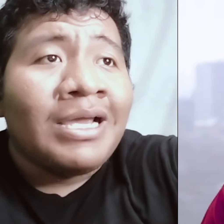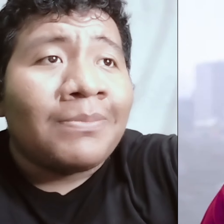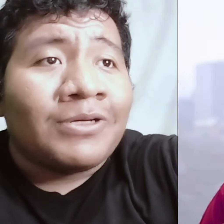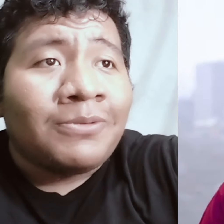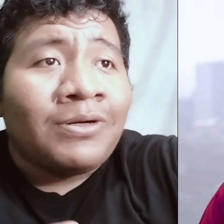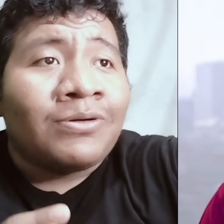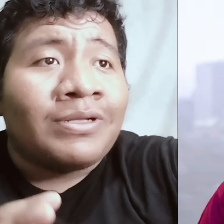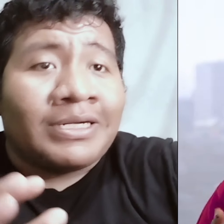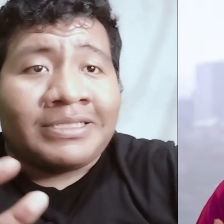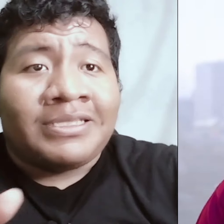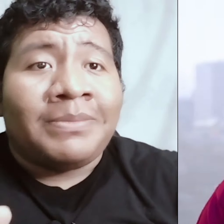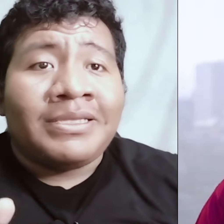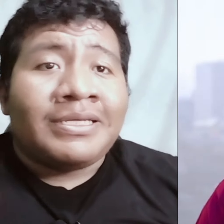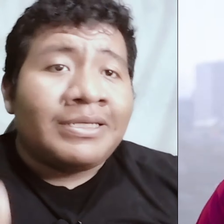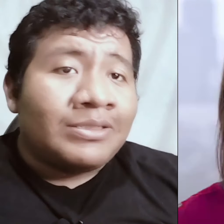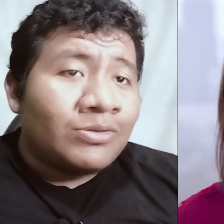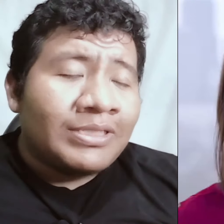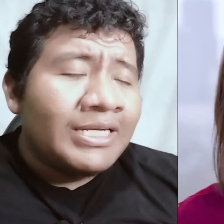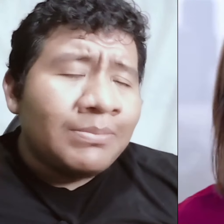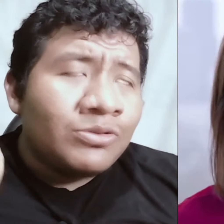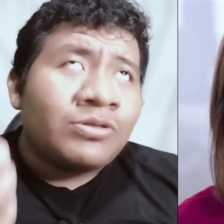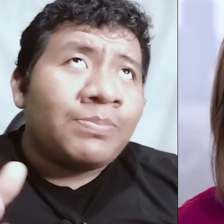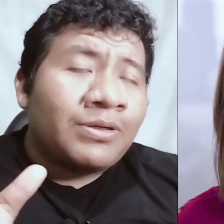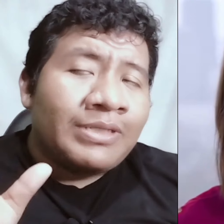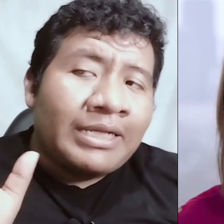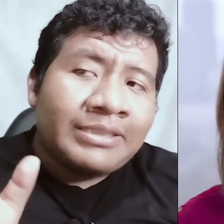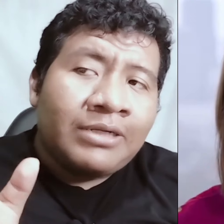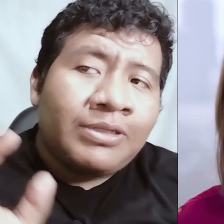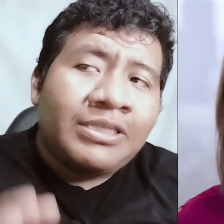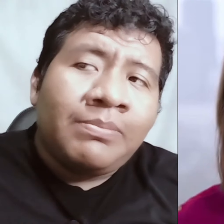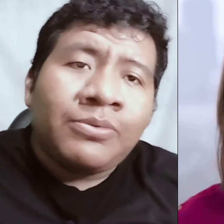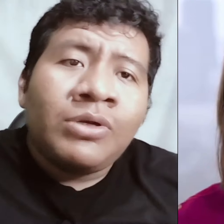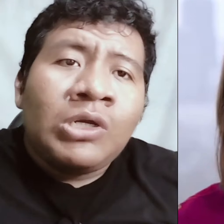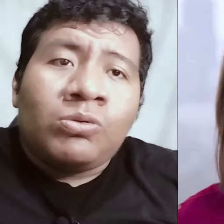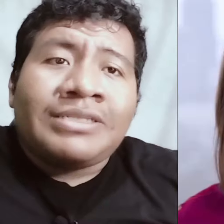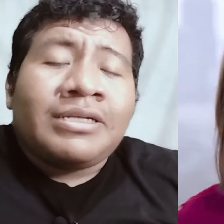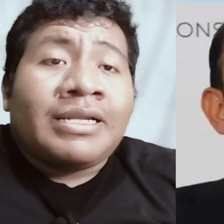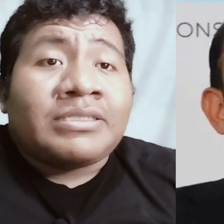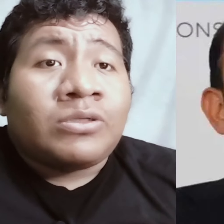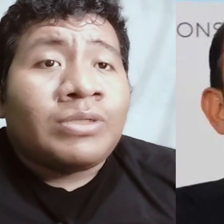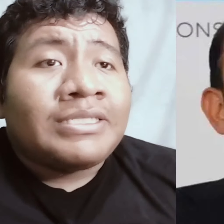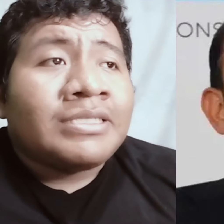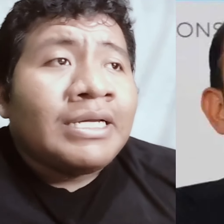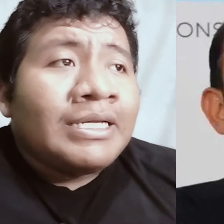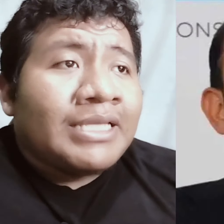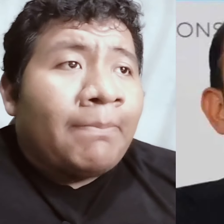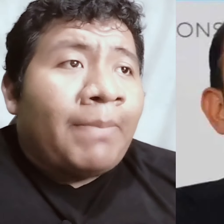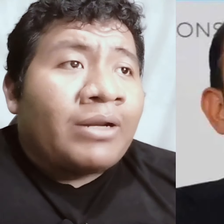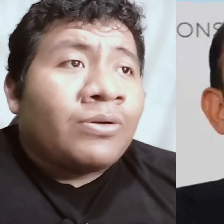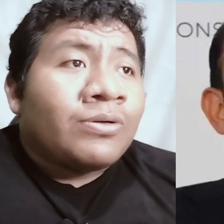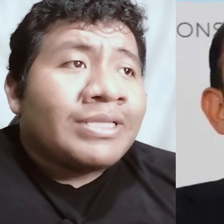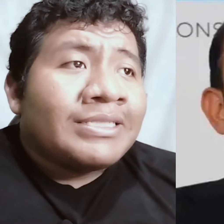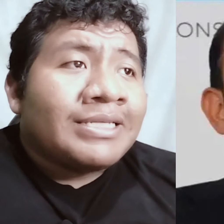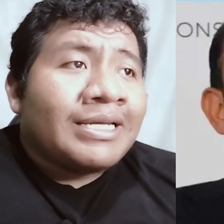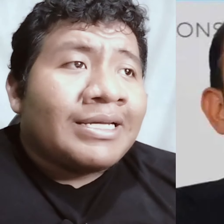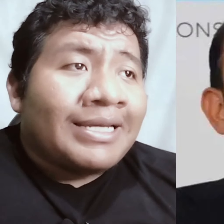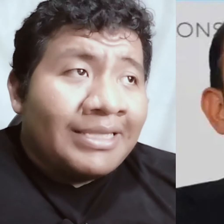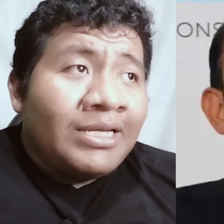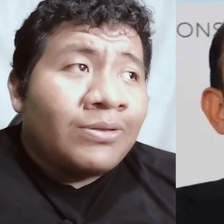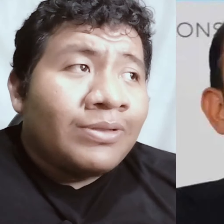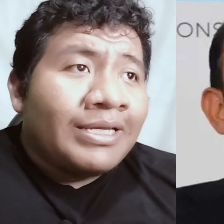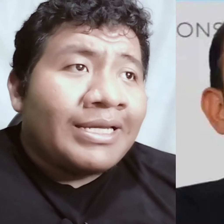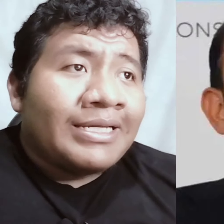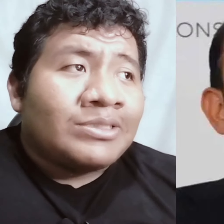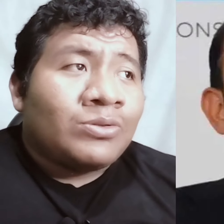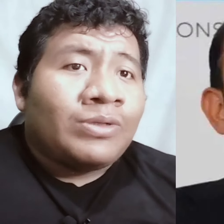incrementarlos. Pues bueno, recientemente, no tiene mucho, pero ya es algo de tiempo, unas declaraciones de Marco Cortés que